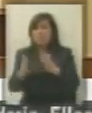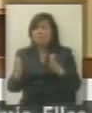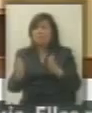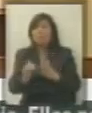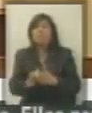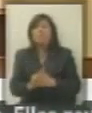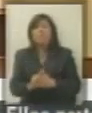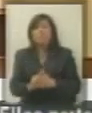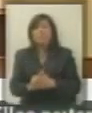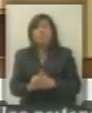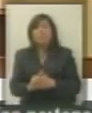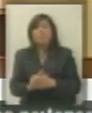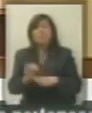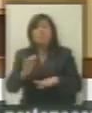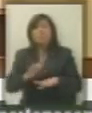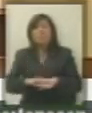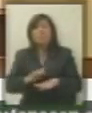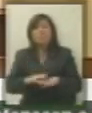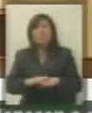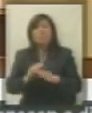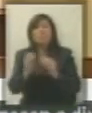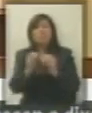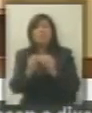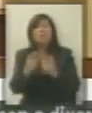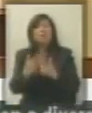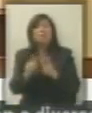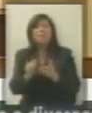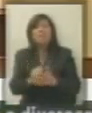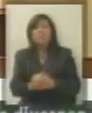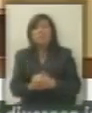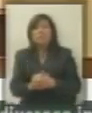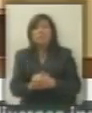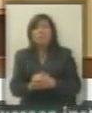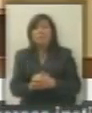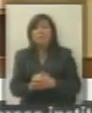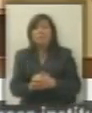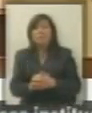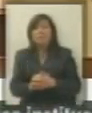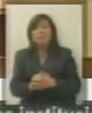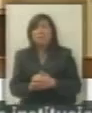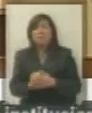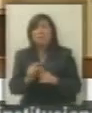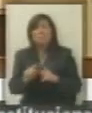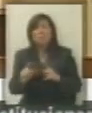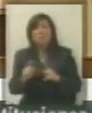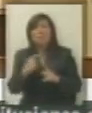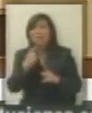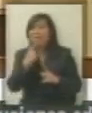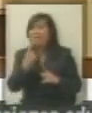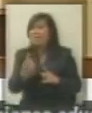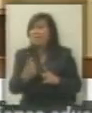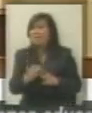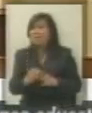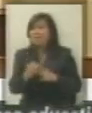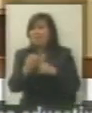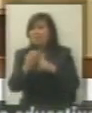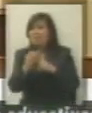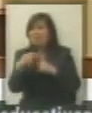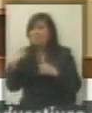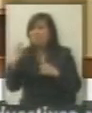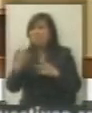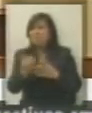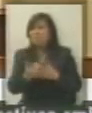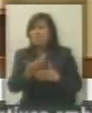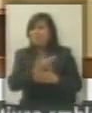poderes y el respeto irrestricto a la libertad de expresión. Señores, he expuesto así las principales políticas